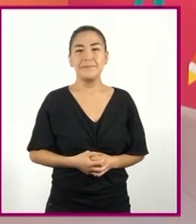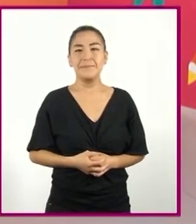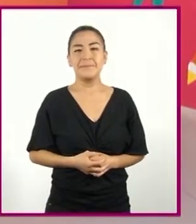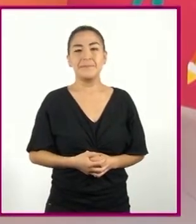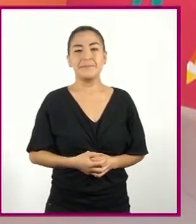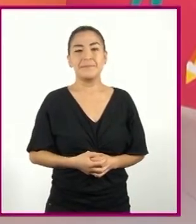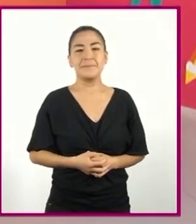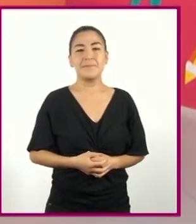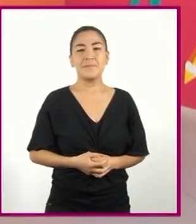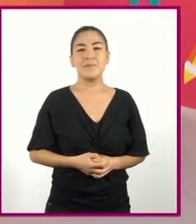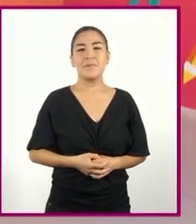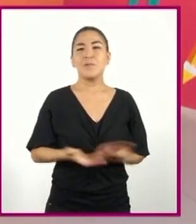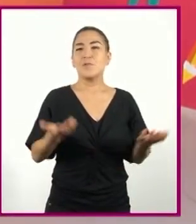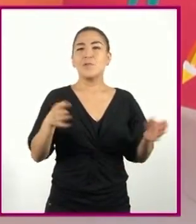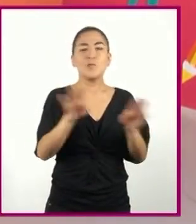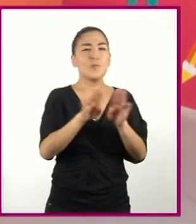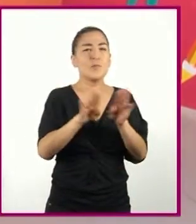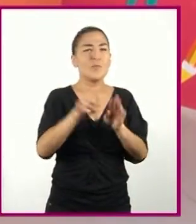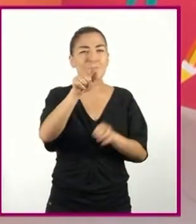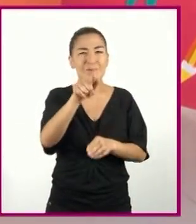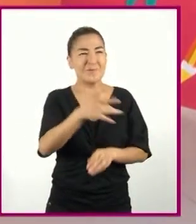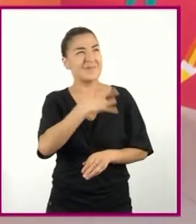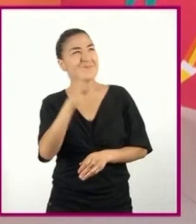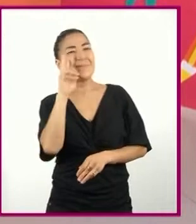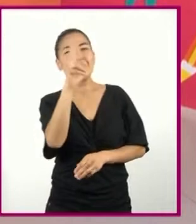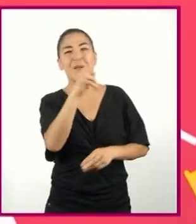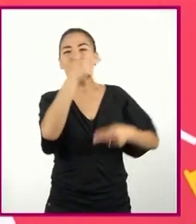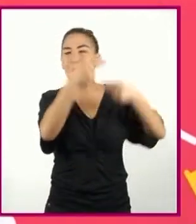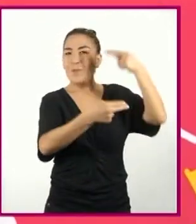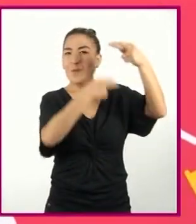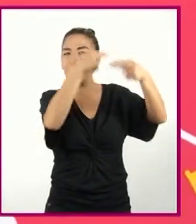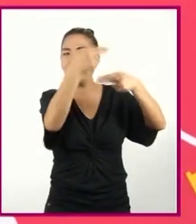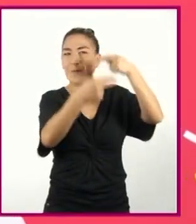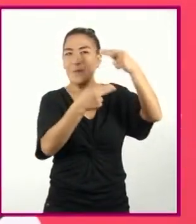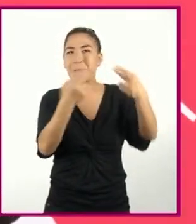¿Cómo suenan las nubes?